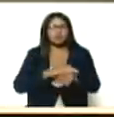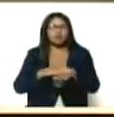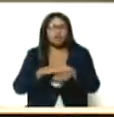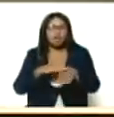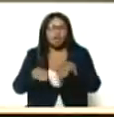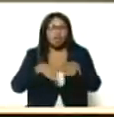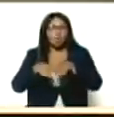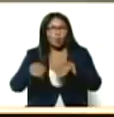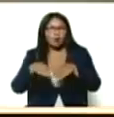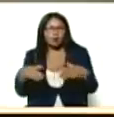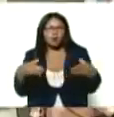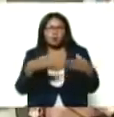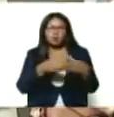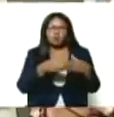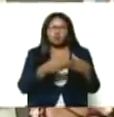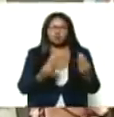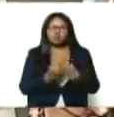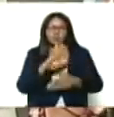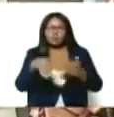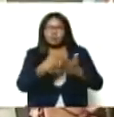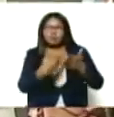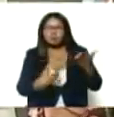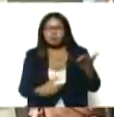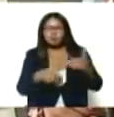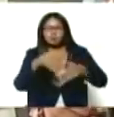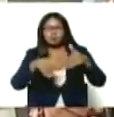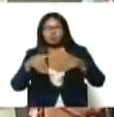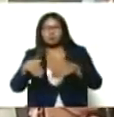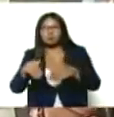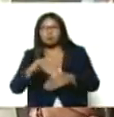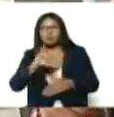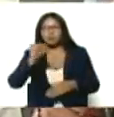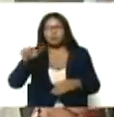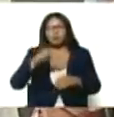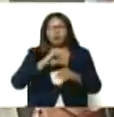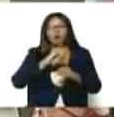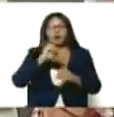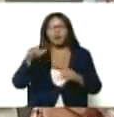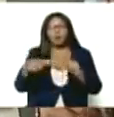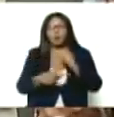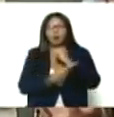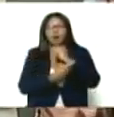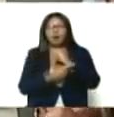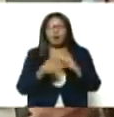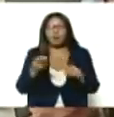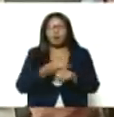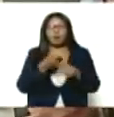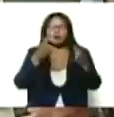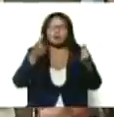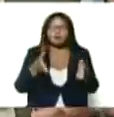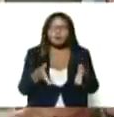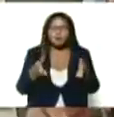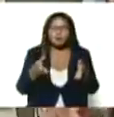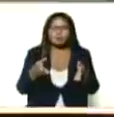Freddy Guevara, que viene a proponer la candidatura de Juan Guaidó a la gobernación de Miranda, creo que